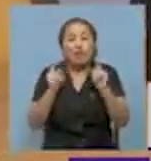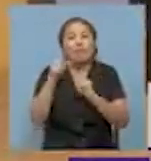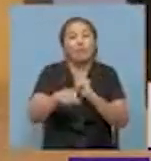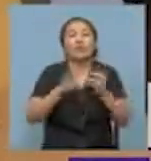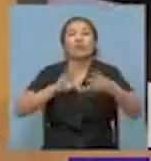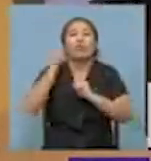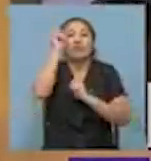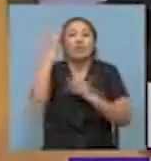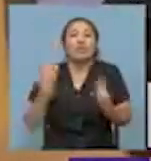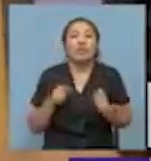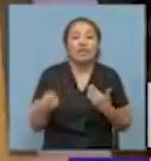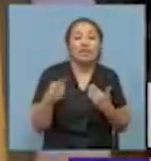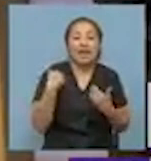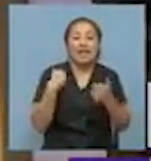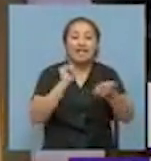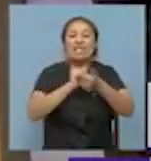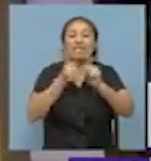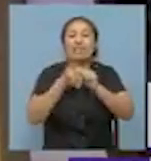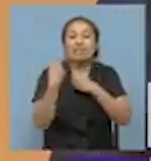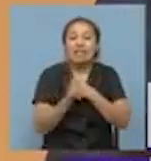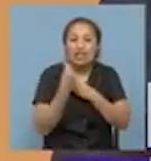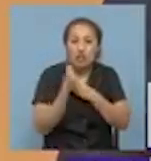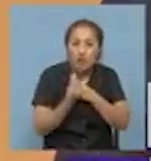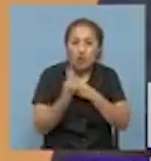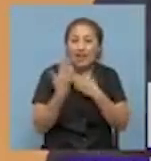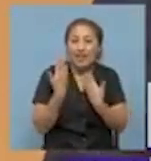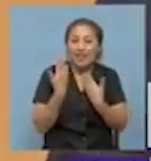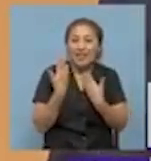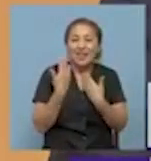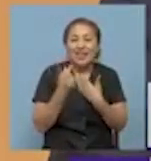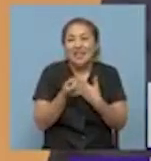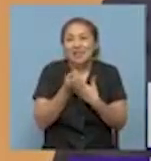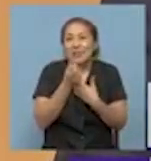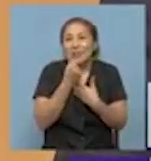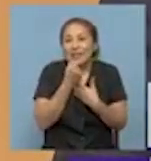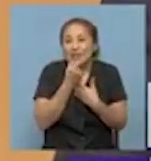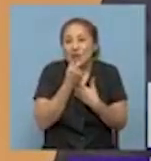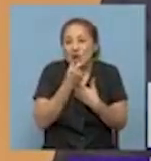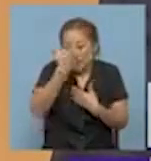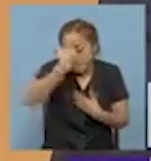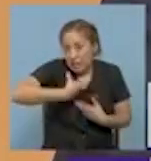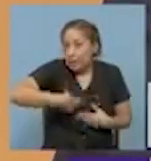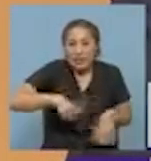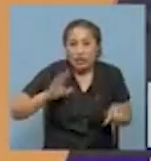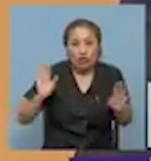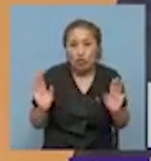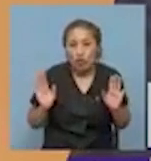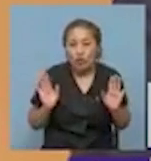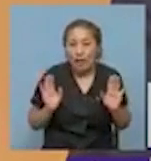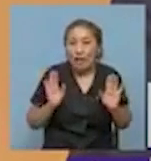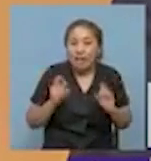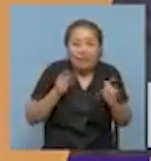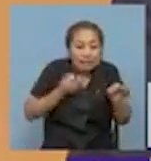ideología según el cual el sexo no está determinado por el sexo biológico también se los quiere